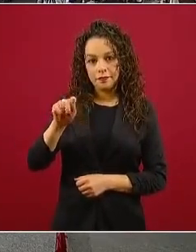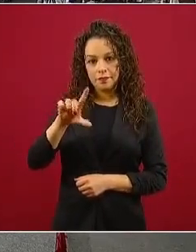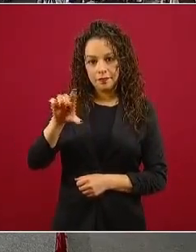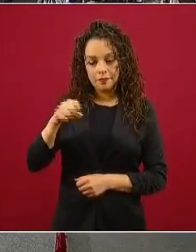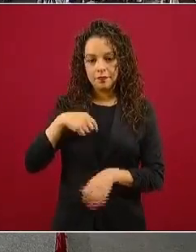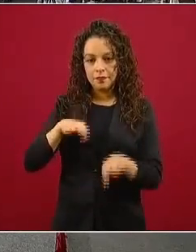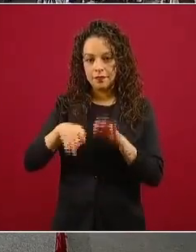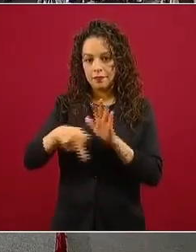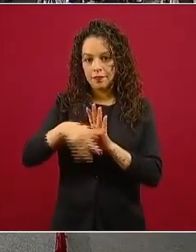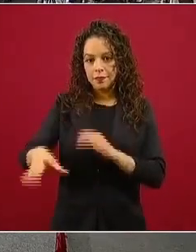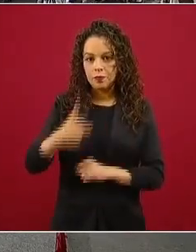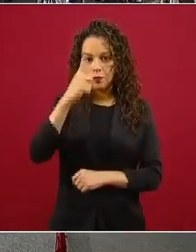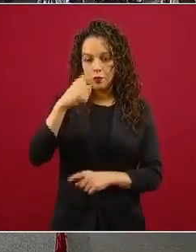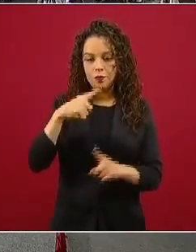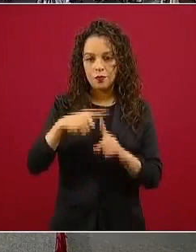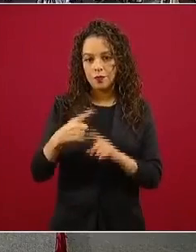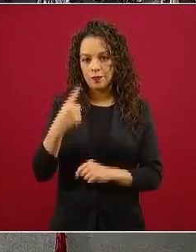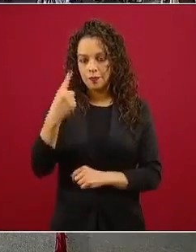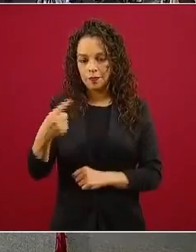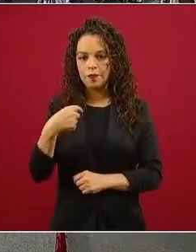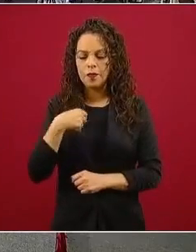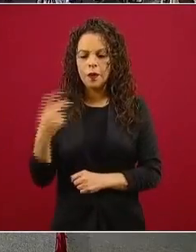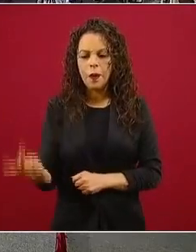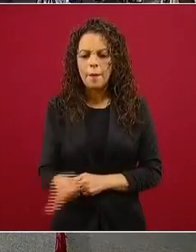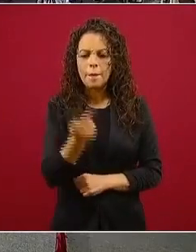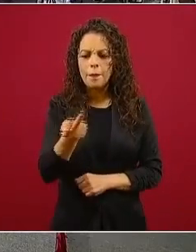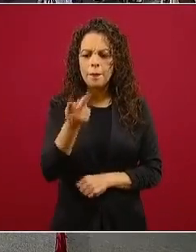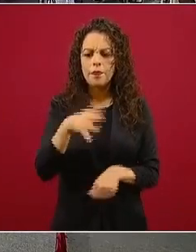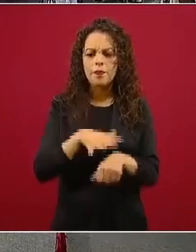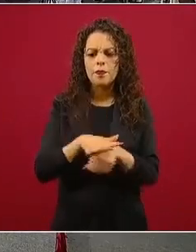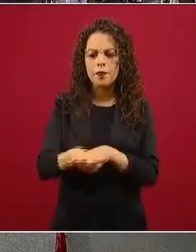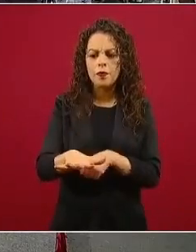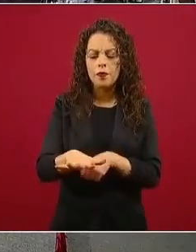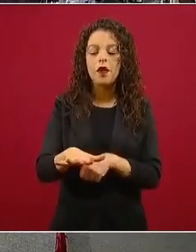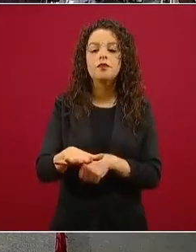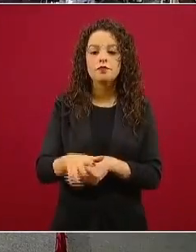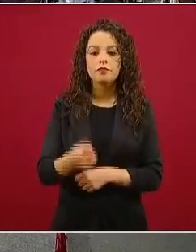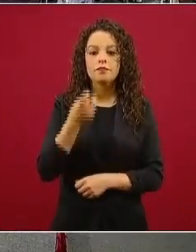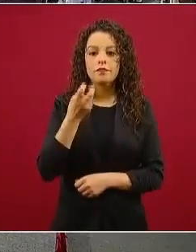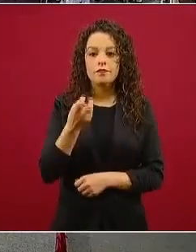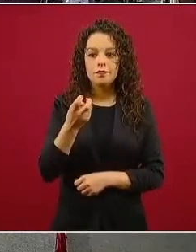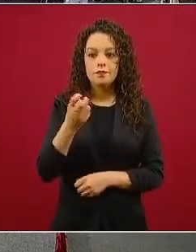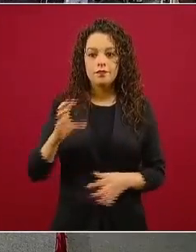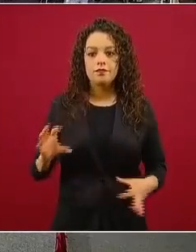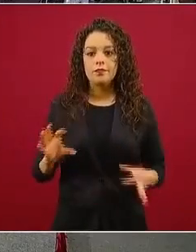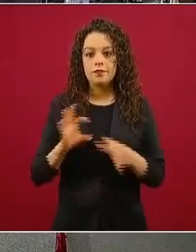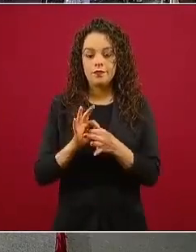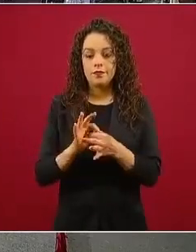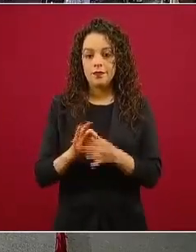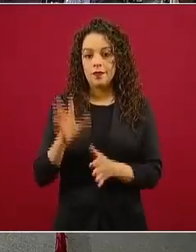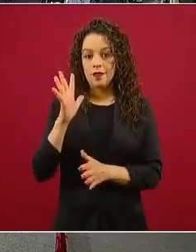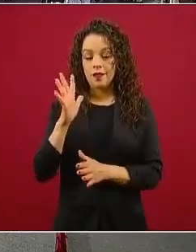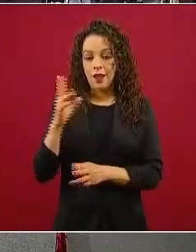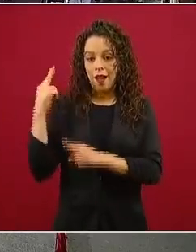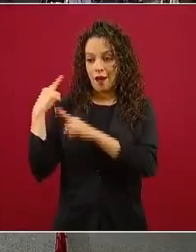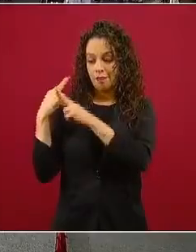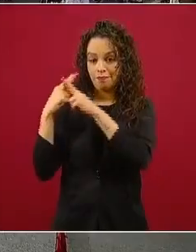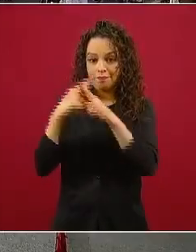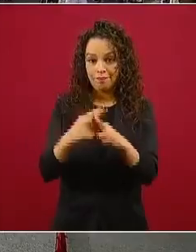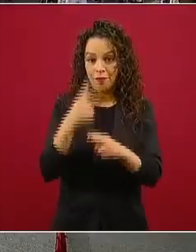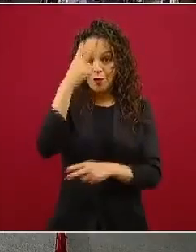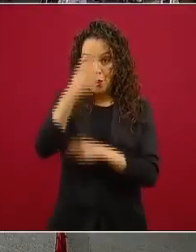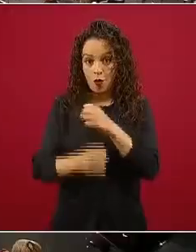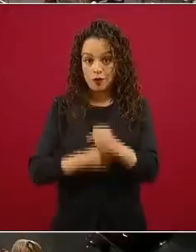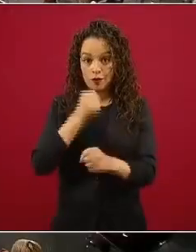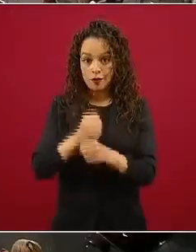Bueno, pues mi pregunta tiene que ver con pues este segundo aniversario de pues